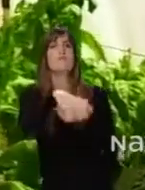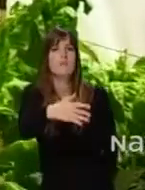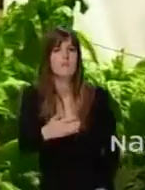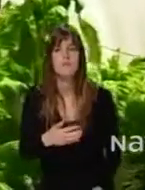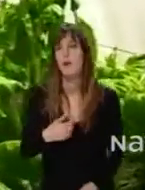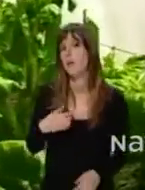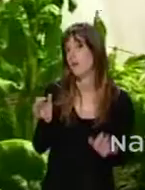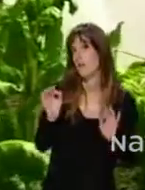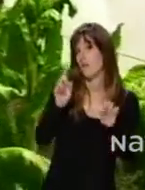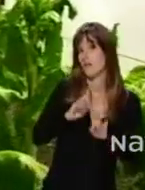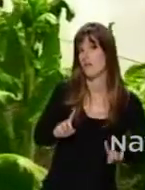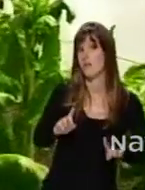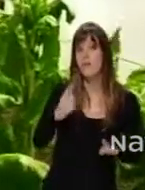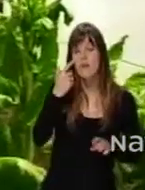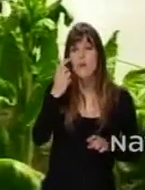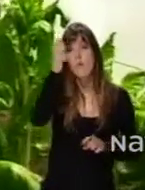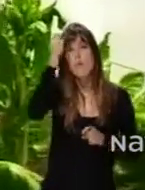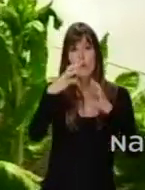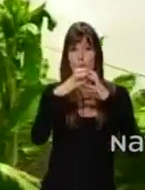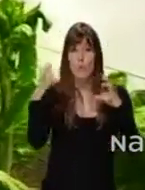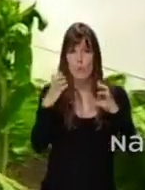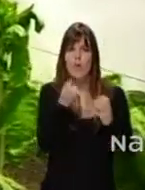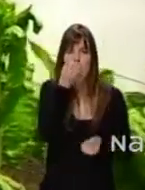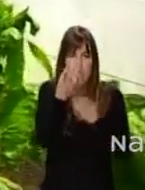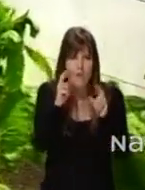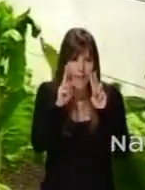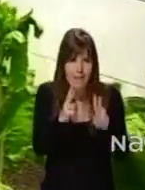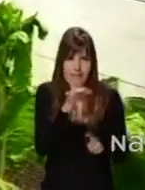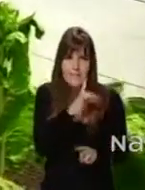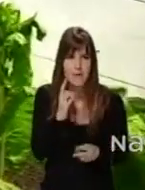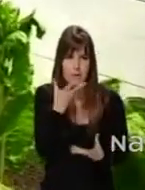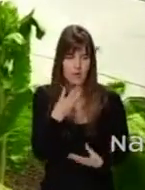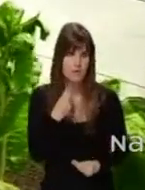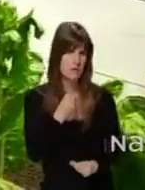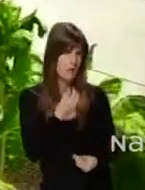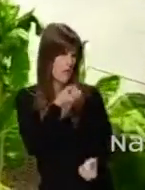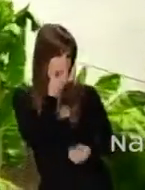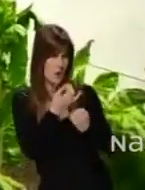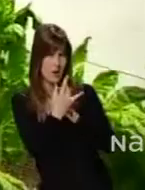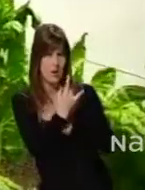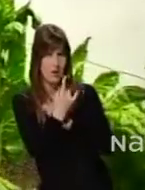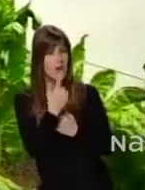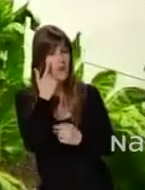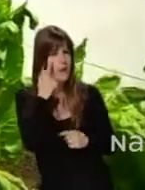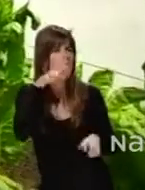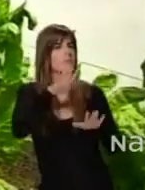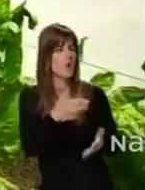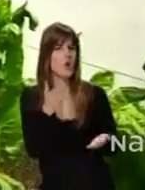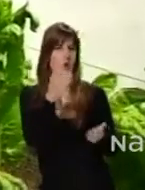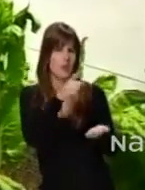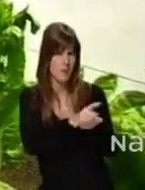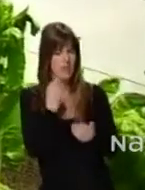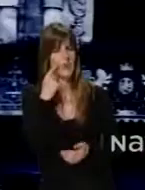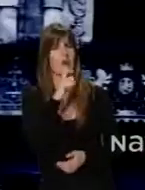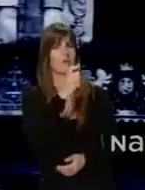¿Qué? Nada, mirando las flores tan bonitas que hay en Urrosilla. ¿Flores? Yo te veo otra vez, que a ver tú qué vas a llevar.